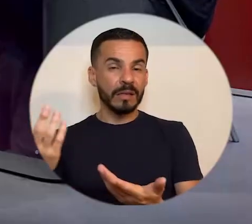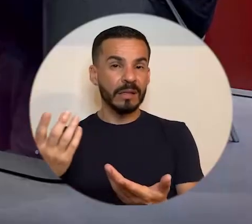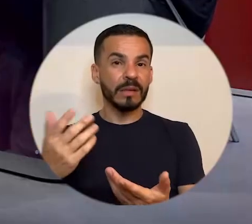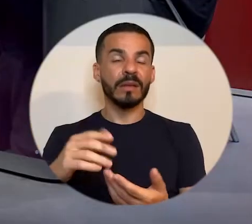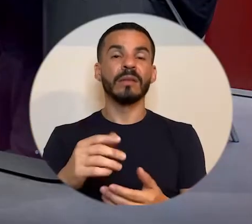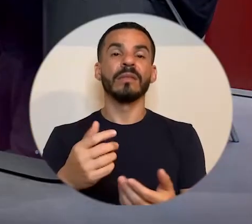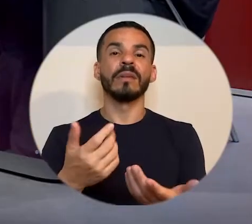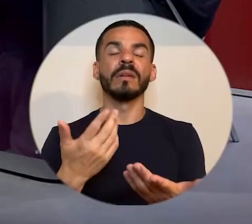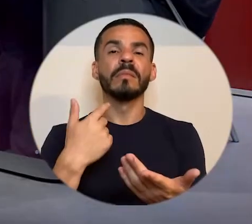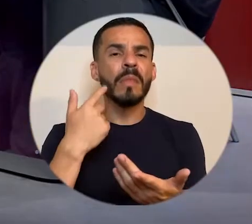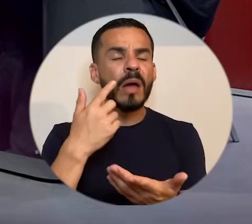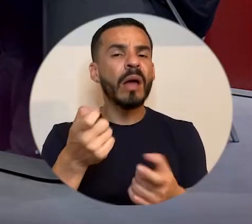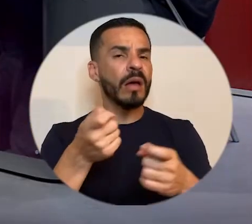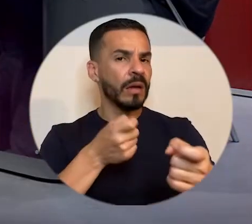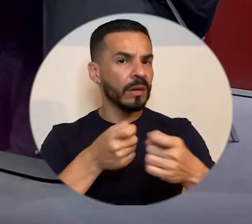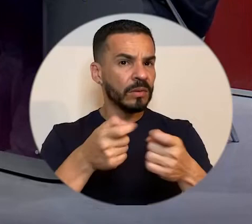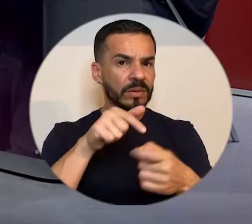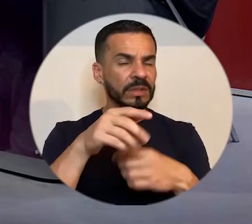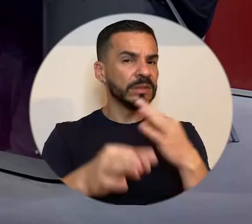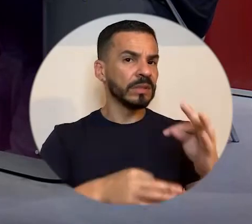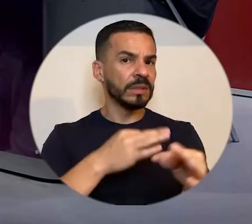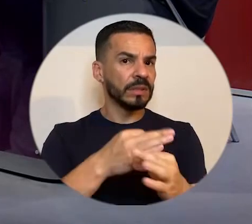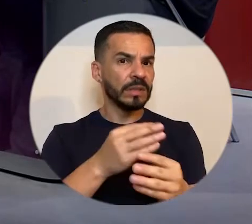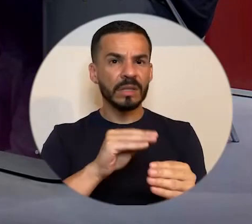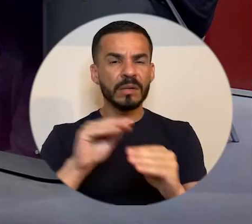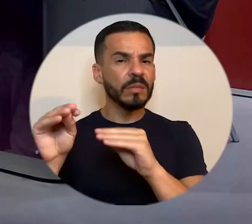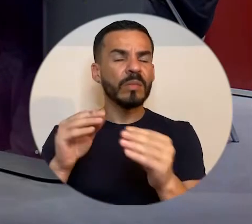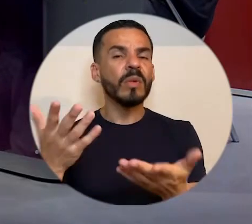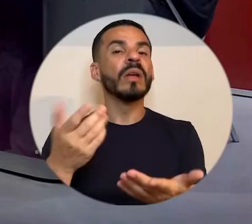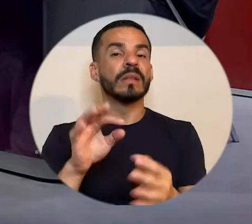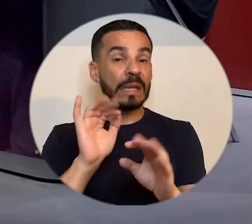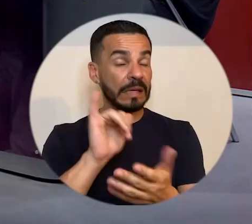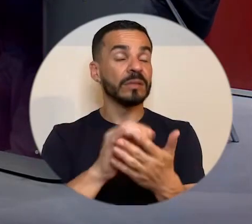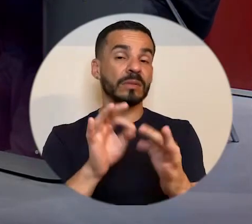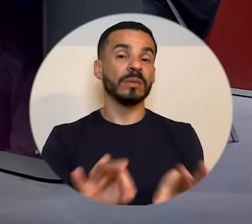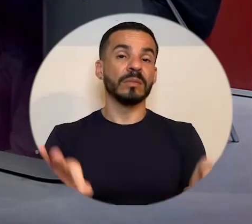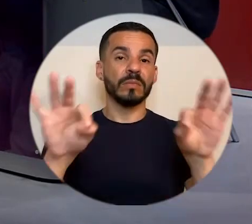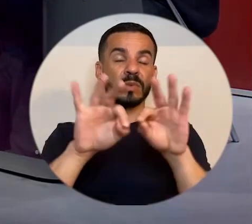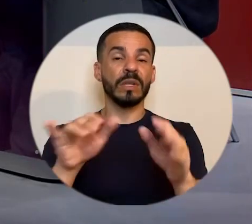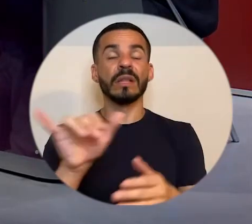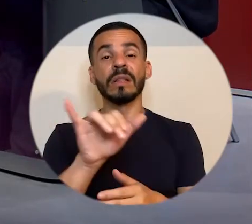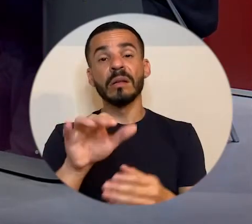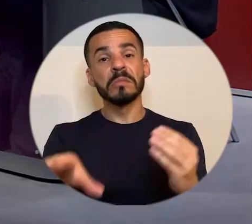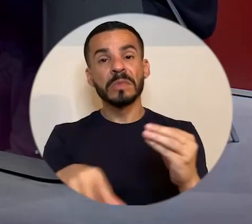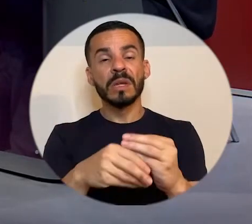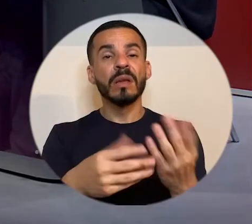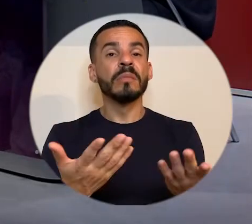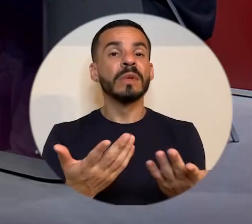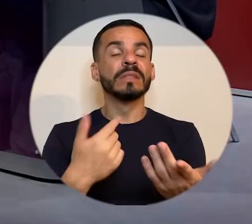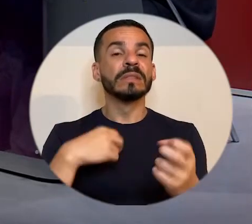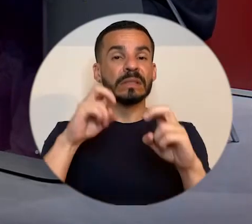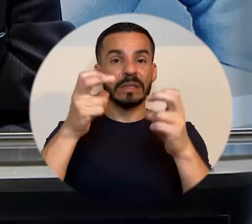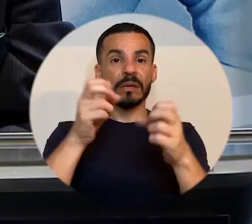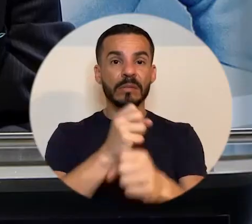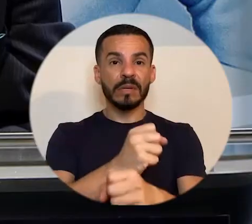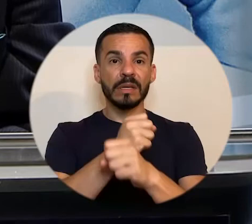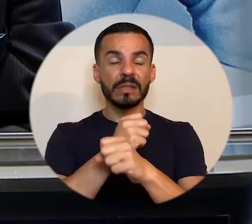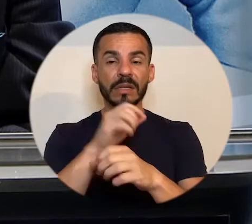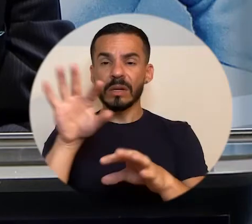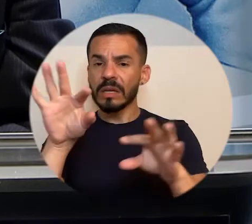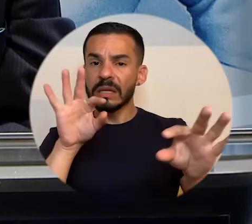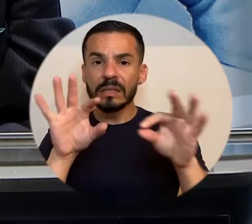y bancos hasta suizos? Van a controlar ese tipo de cuestiones, le van a dar mucha importancia. y además posiblemente van a tener un tema de